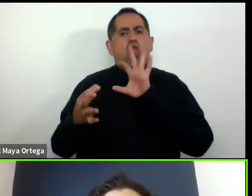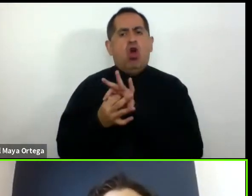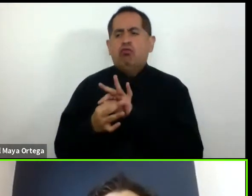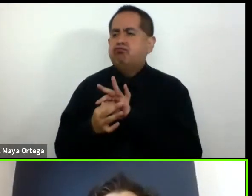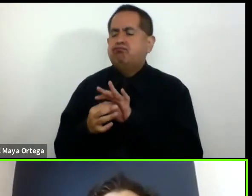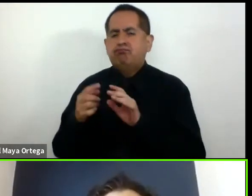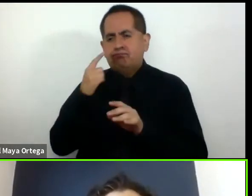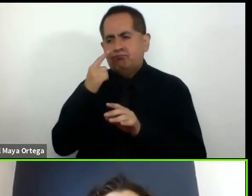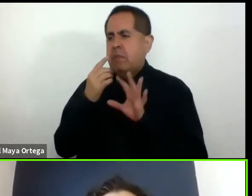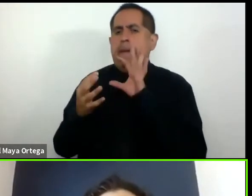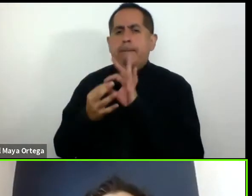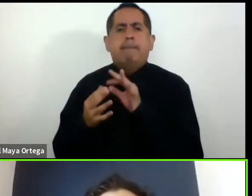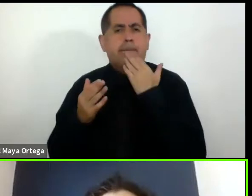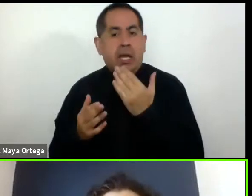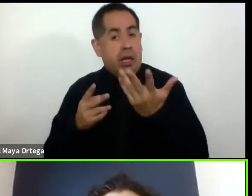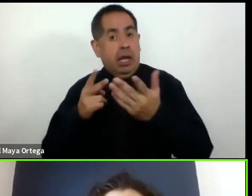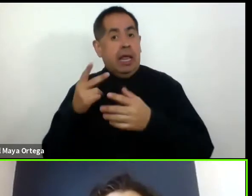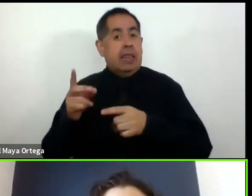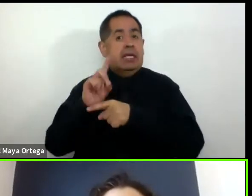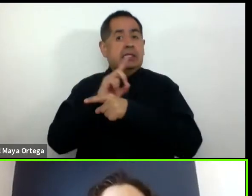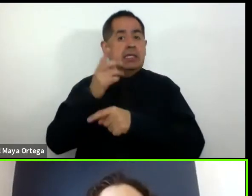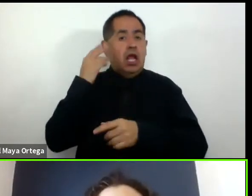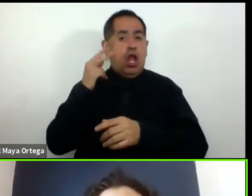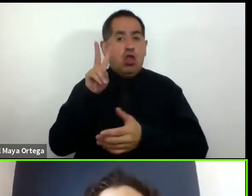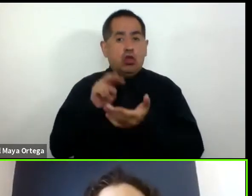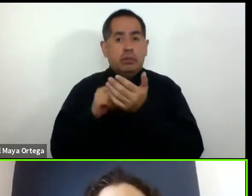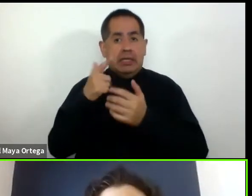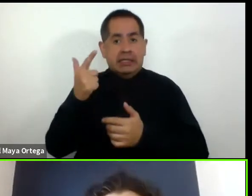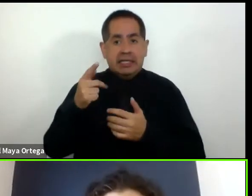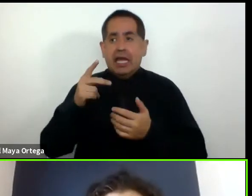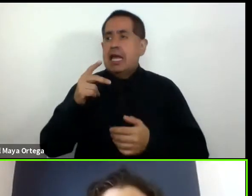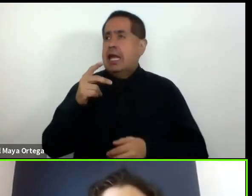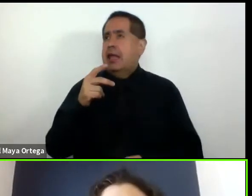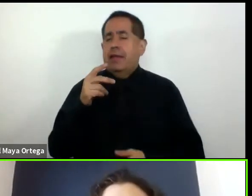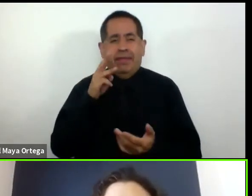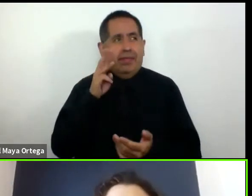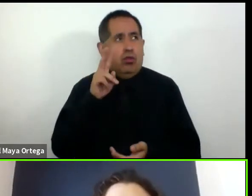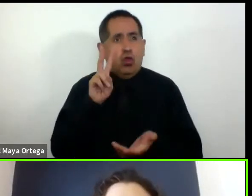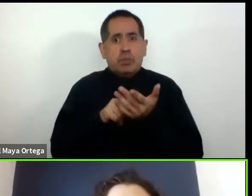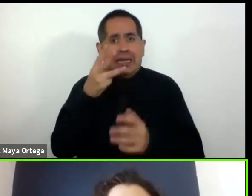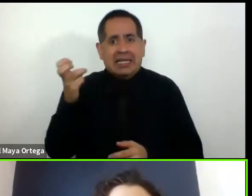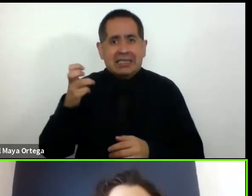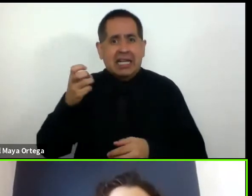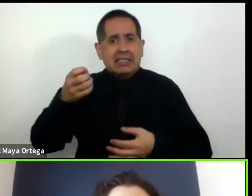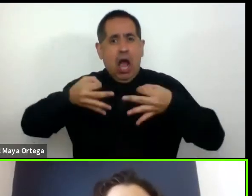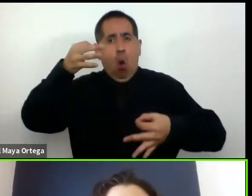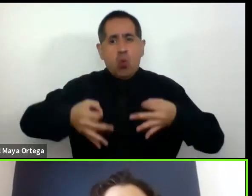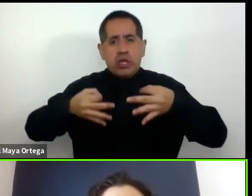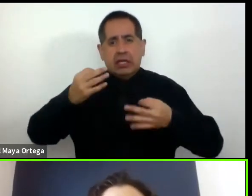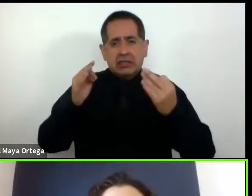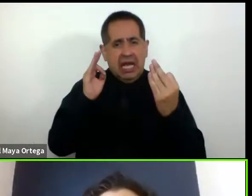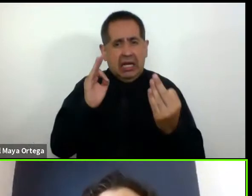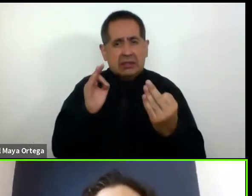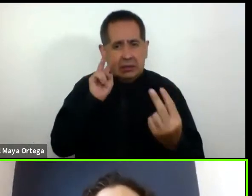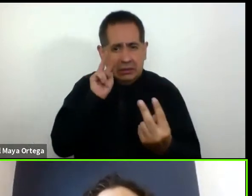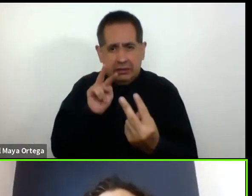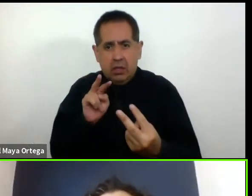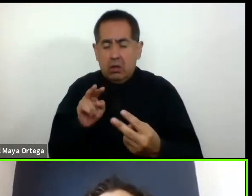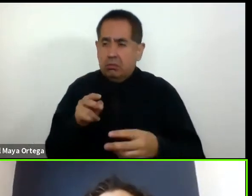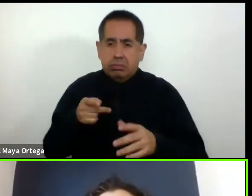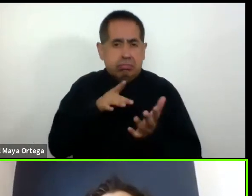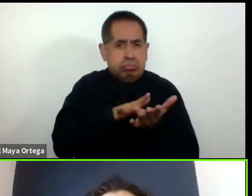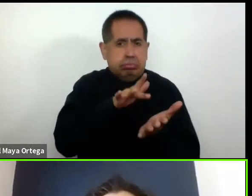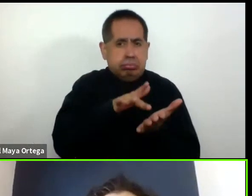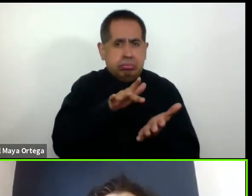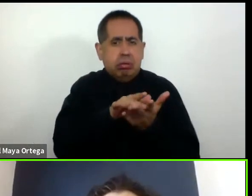hemos participado desde el 2007 a la fecha en más de 1,300 audiencias. En estas 1,300 audiencias hemos apoyado a